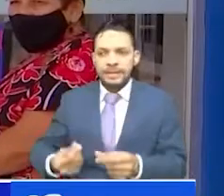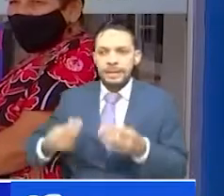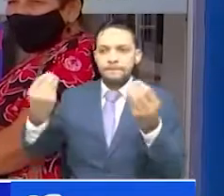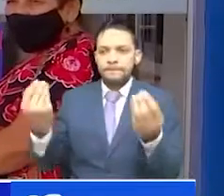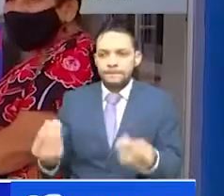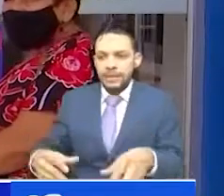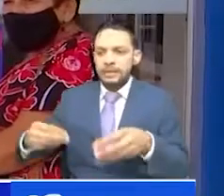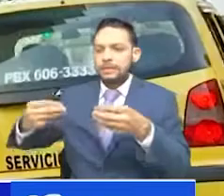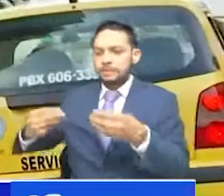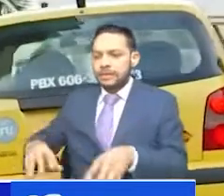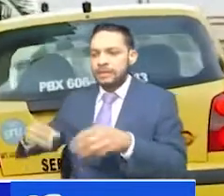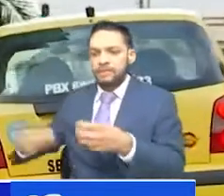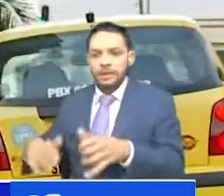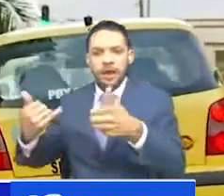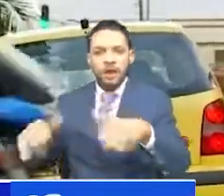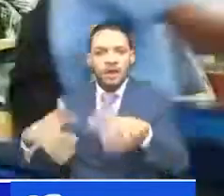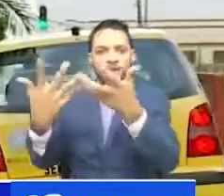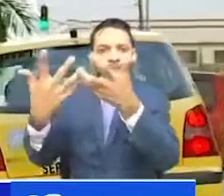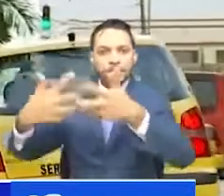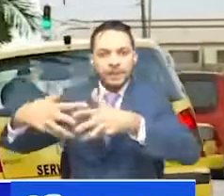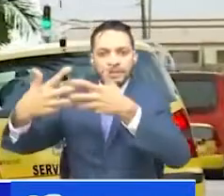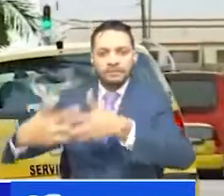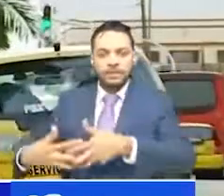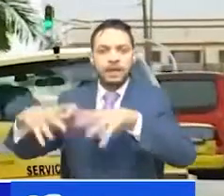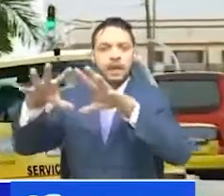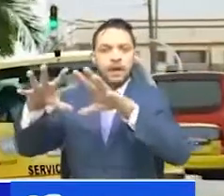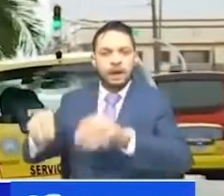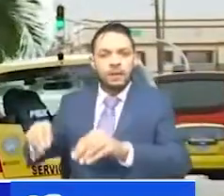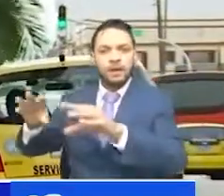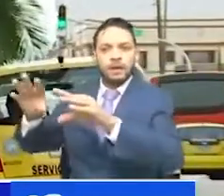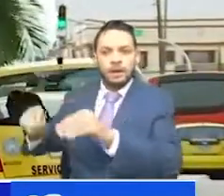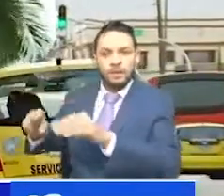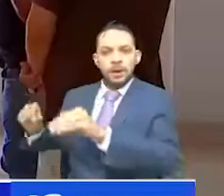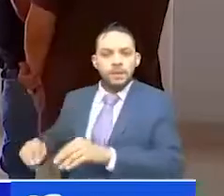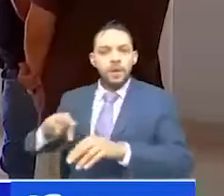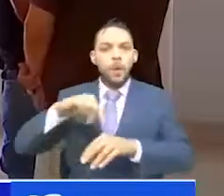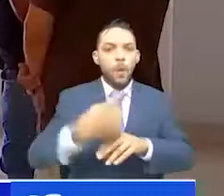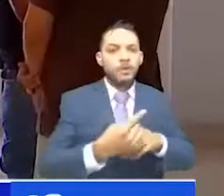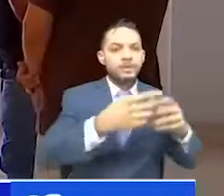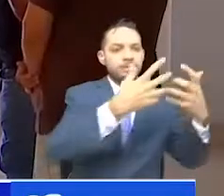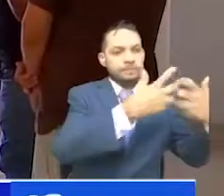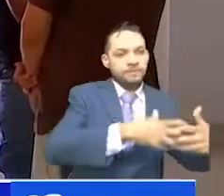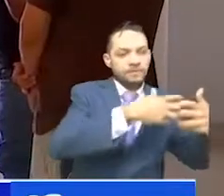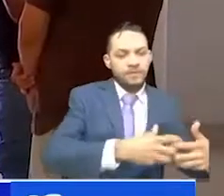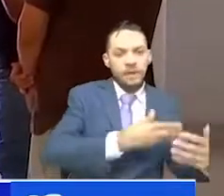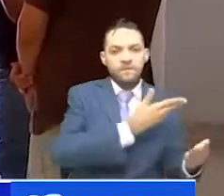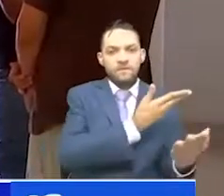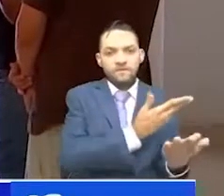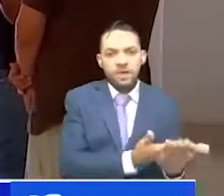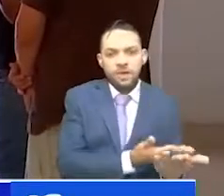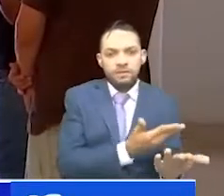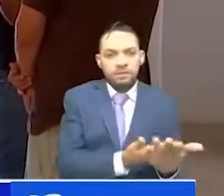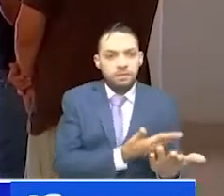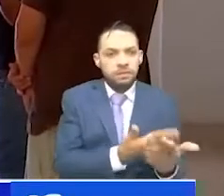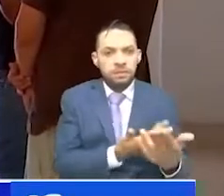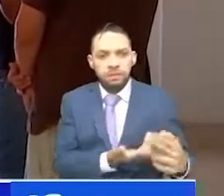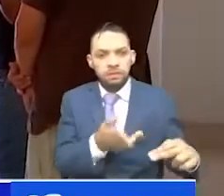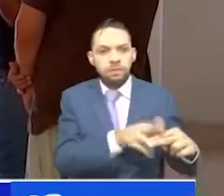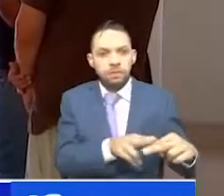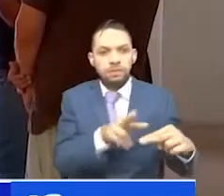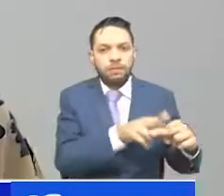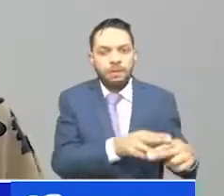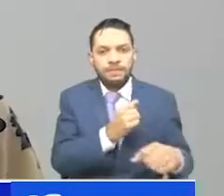que muchas EPS han sido liquidadas, mientras otras siguen aumentando la cartera, dejando en ocasiones sin nómina a